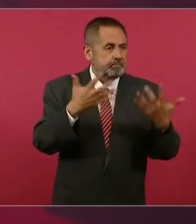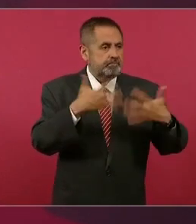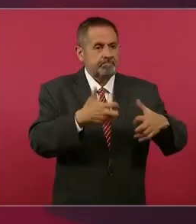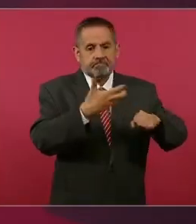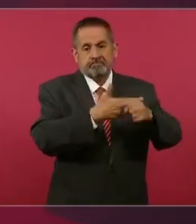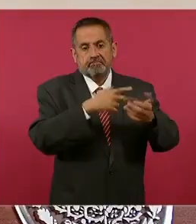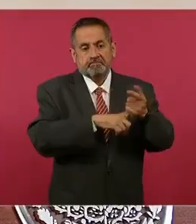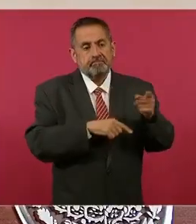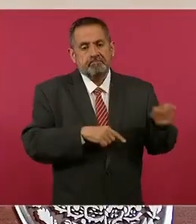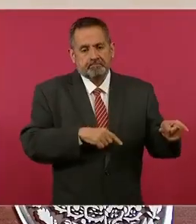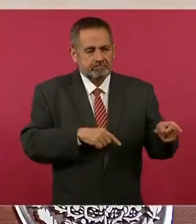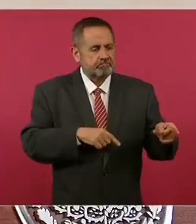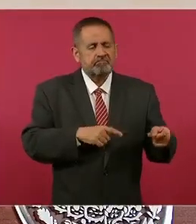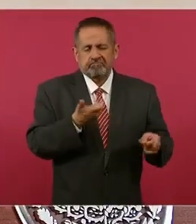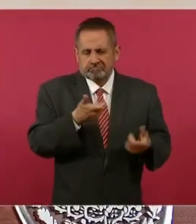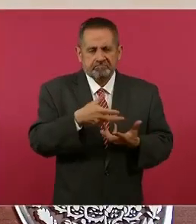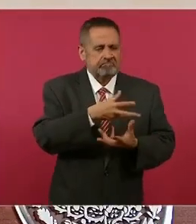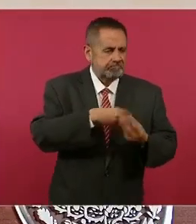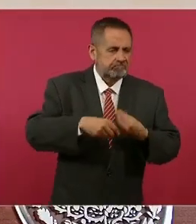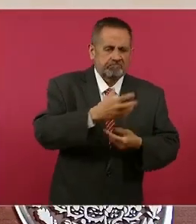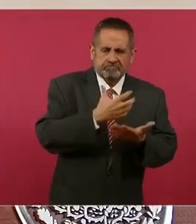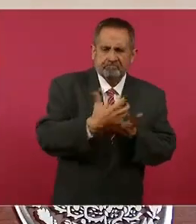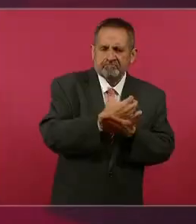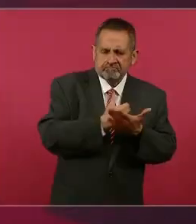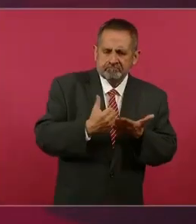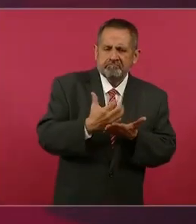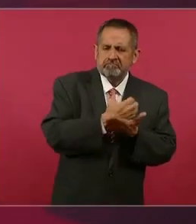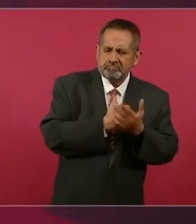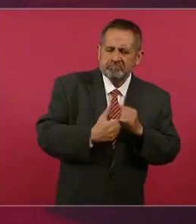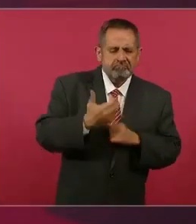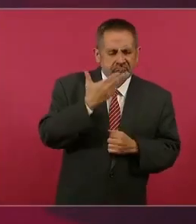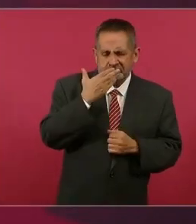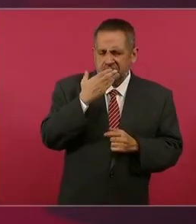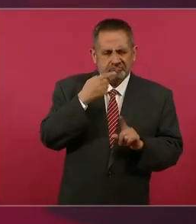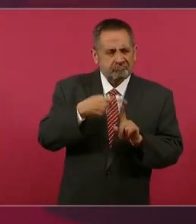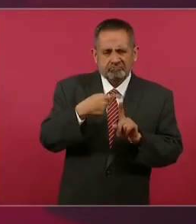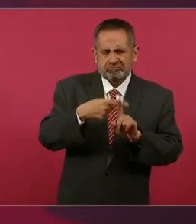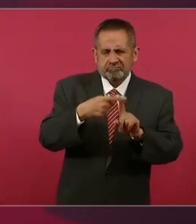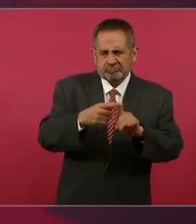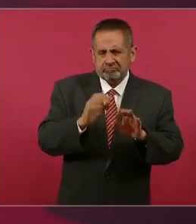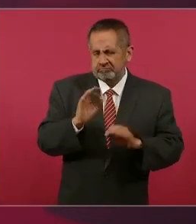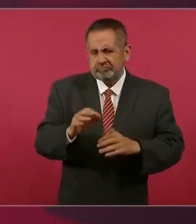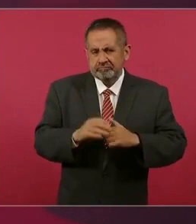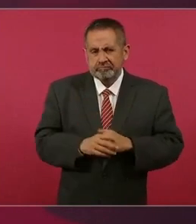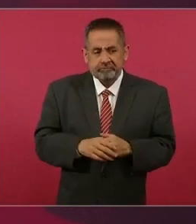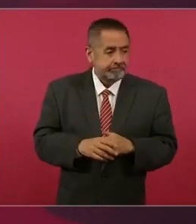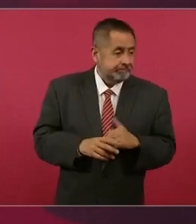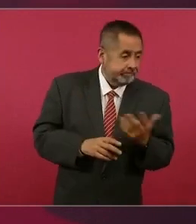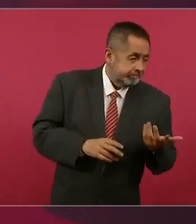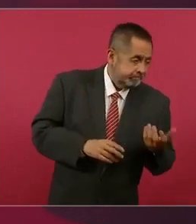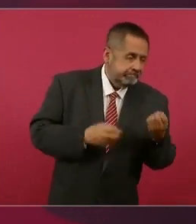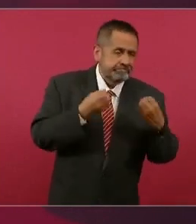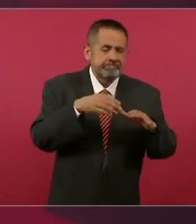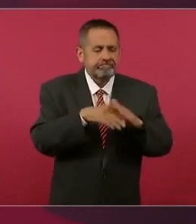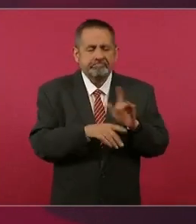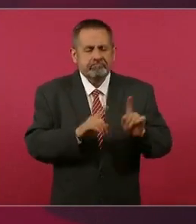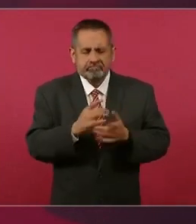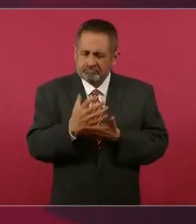empresa rentable. ¿Sí? Si no, ya